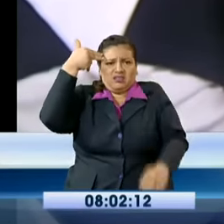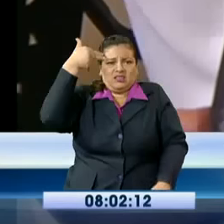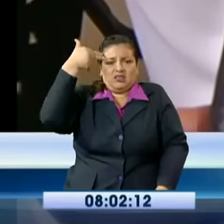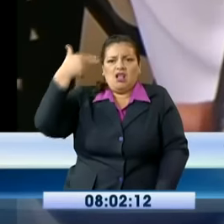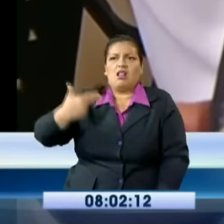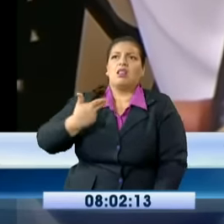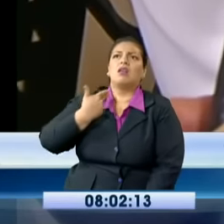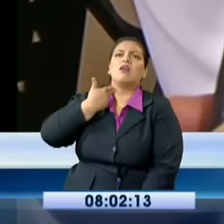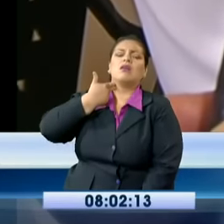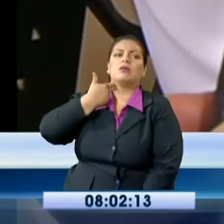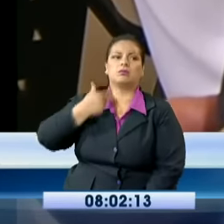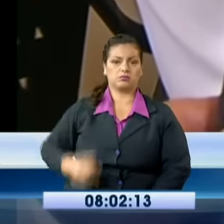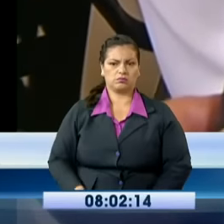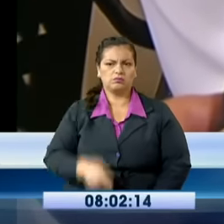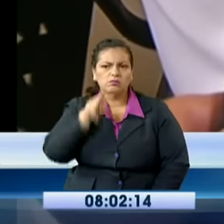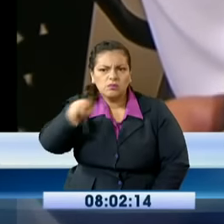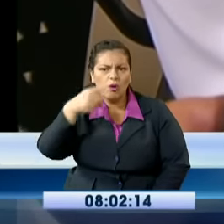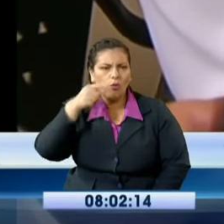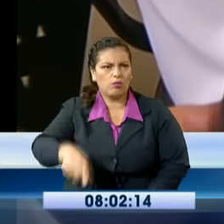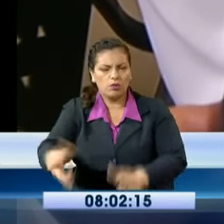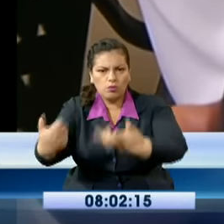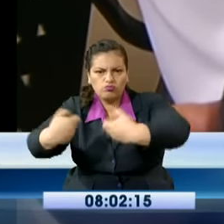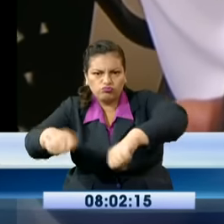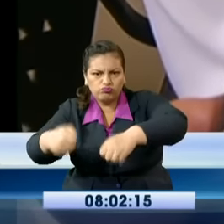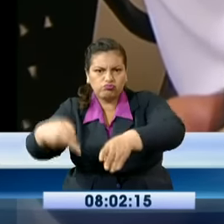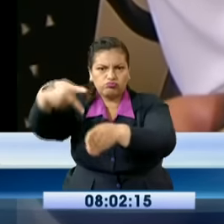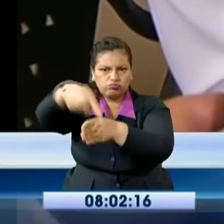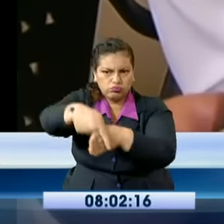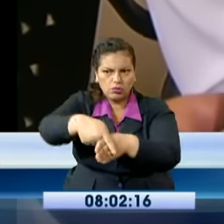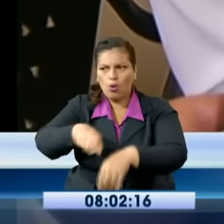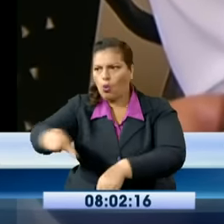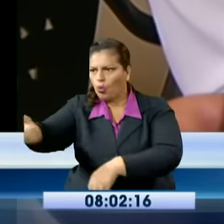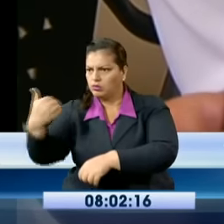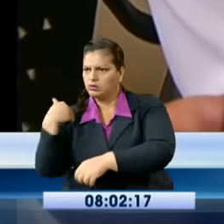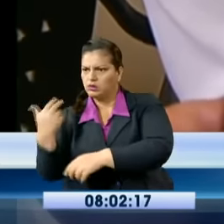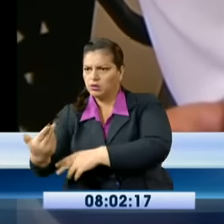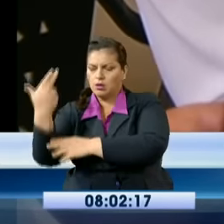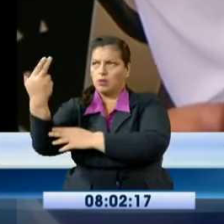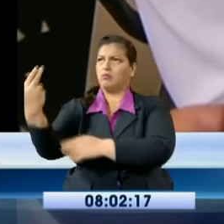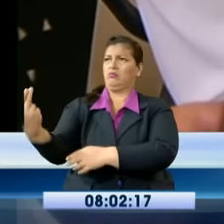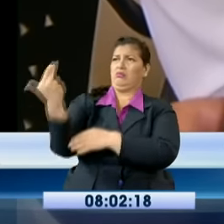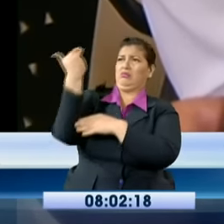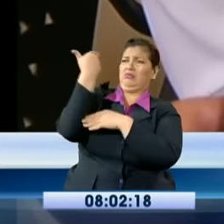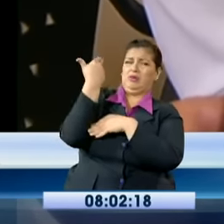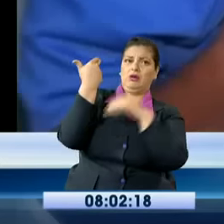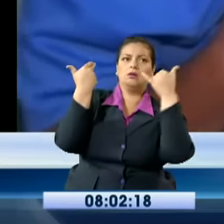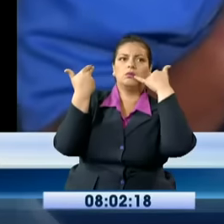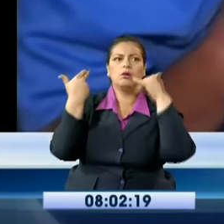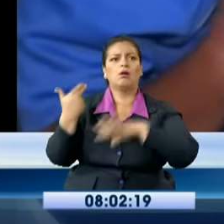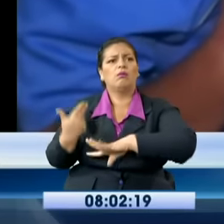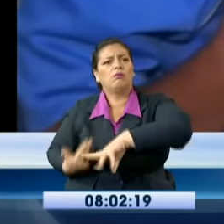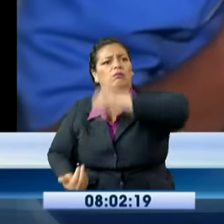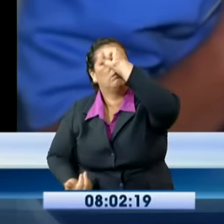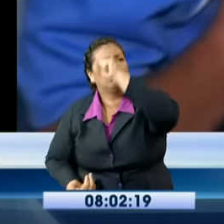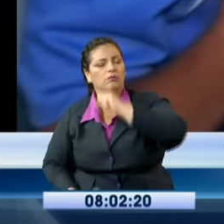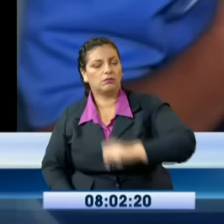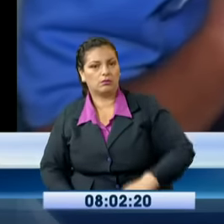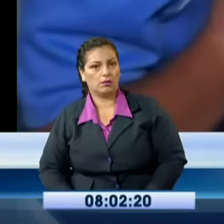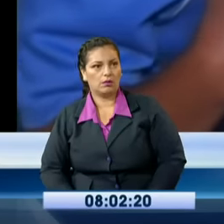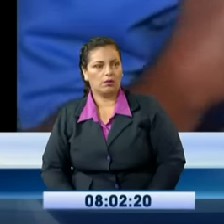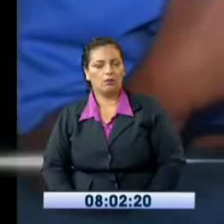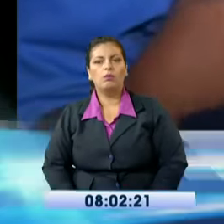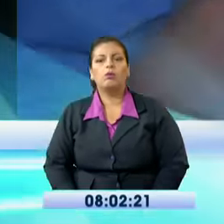cuello. Uno andaba en moto y el otro tenía el arma, que fue con la que nos apuntó y nos quitó el celular. Los sujetos